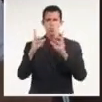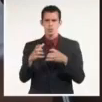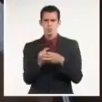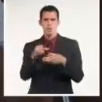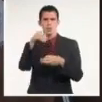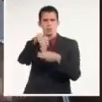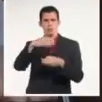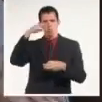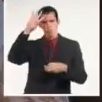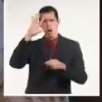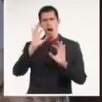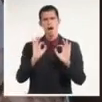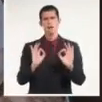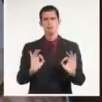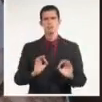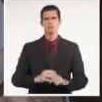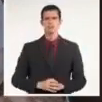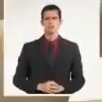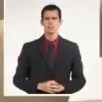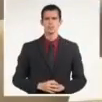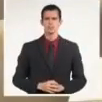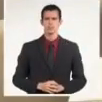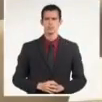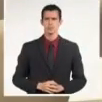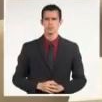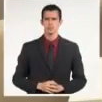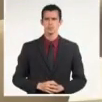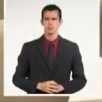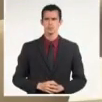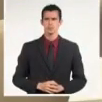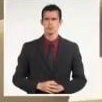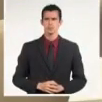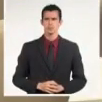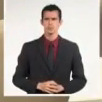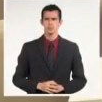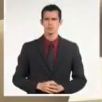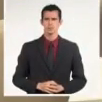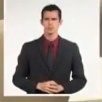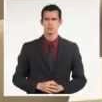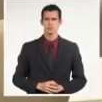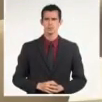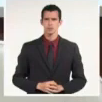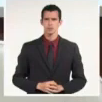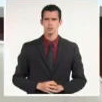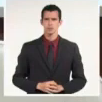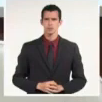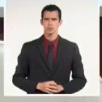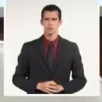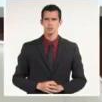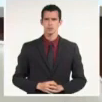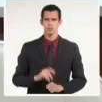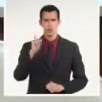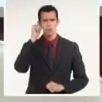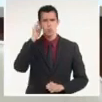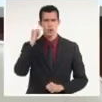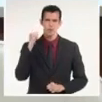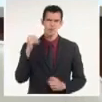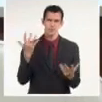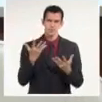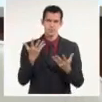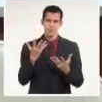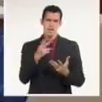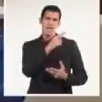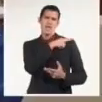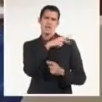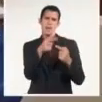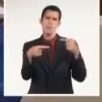construcción colectiva de millones de personas. Por su parte, la presidenta del Consejo Electoral Nacional, Alina Balseiro, informó que